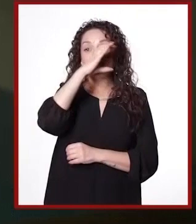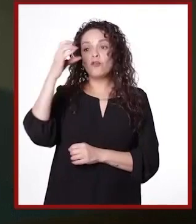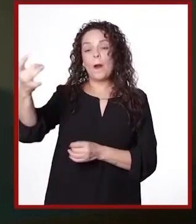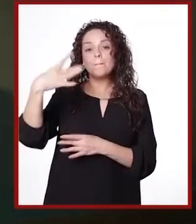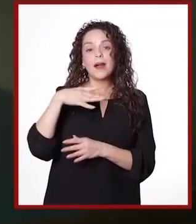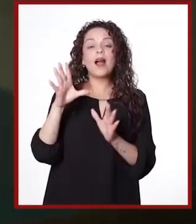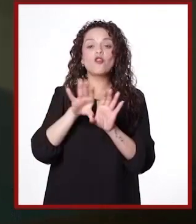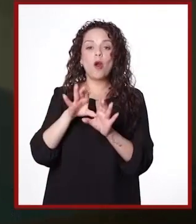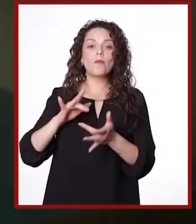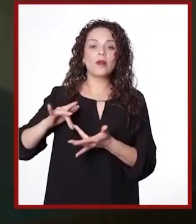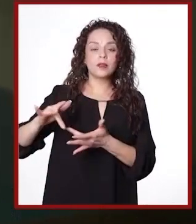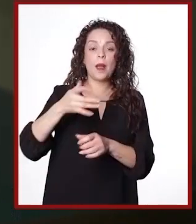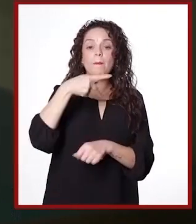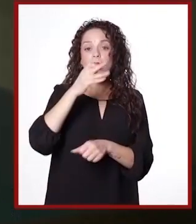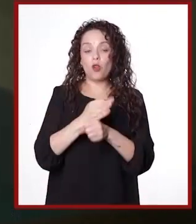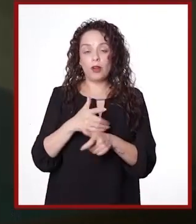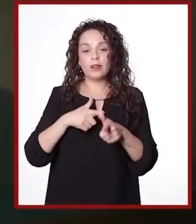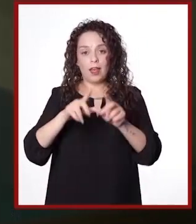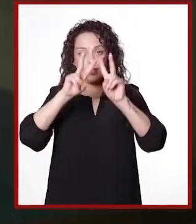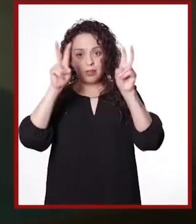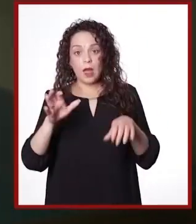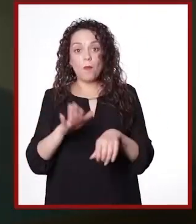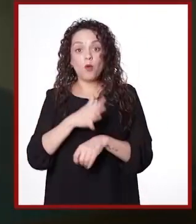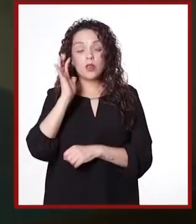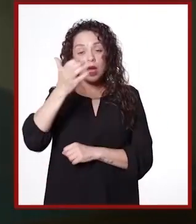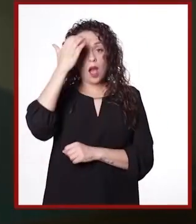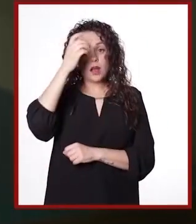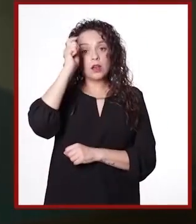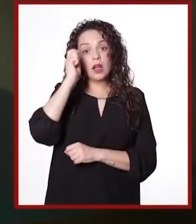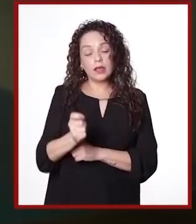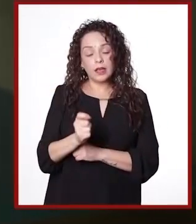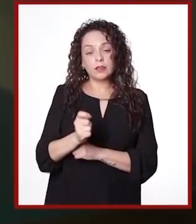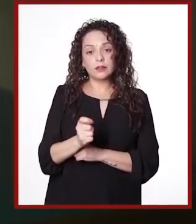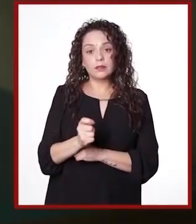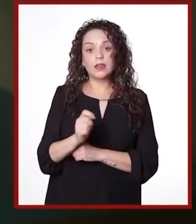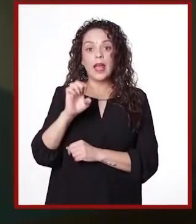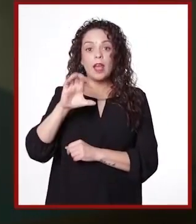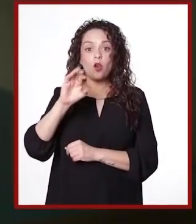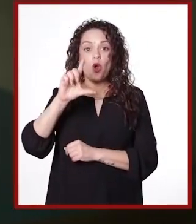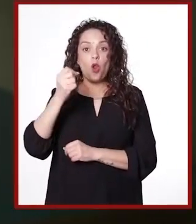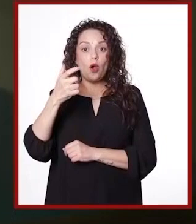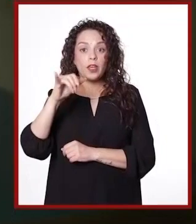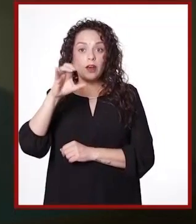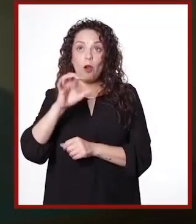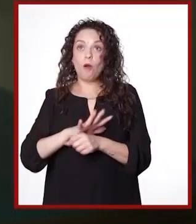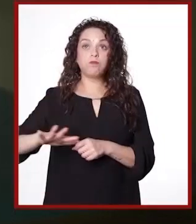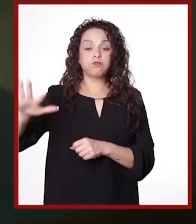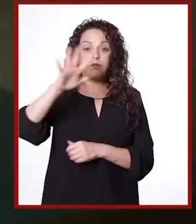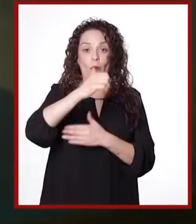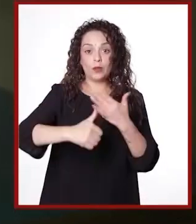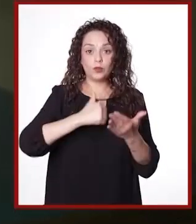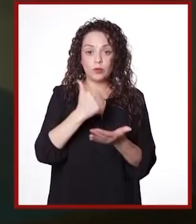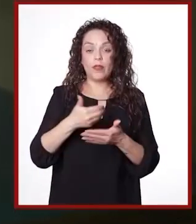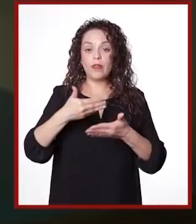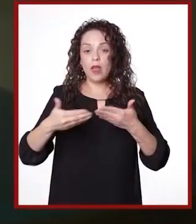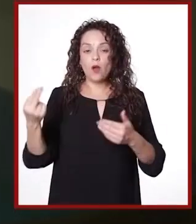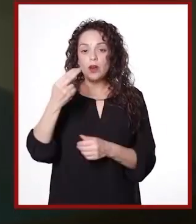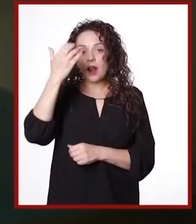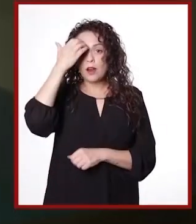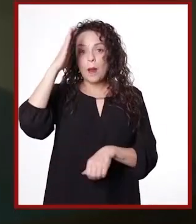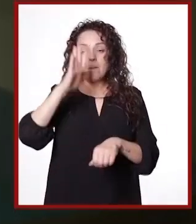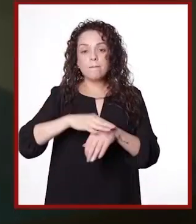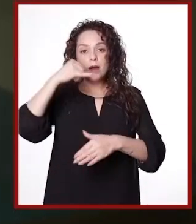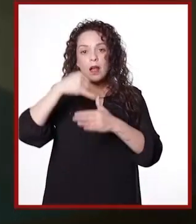redes sociales. Pero mientras, vamos a continuar con nuestro tema, porque ya conocimos un proyecto de urbanismo ecológico. Ahora vamos a aprender qué